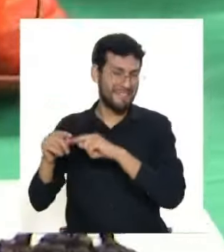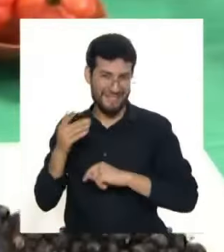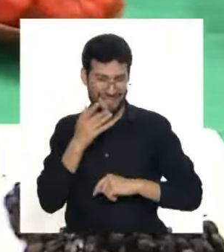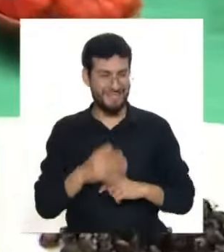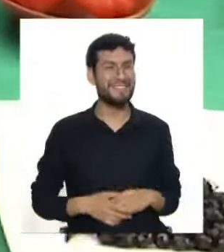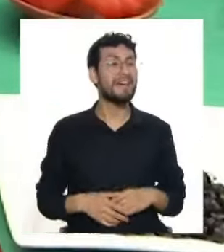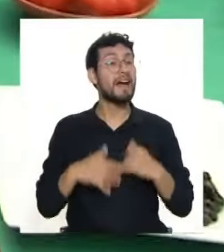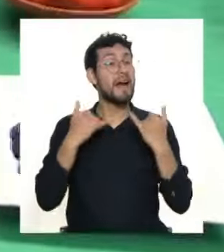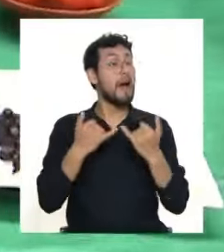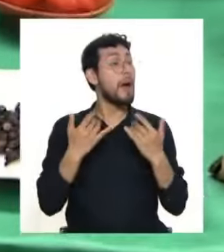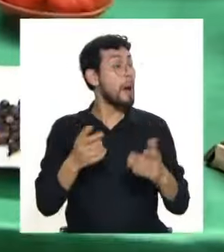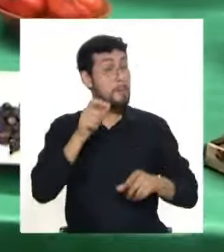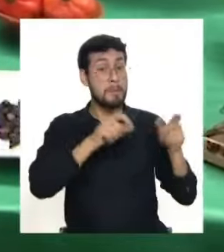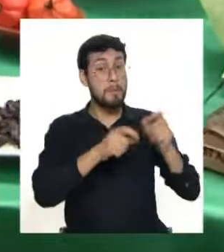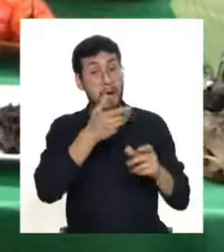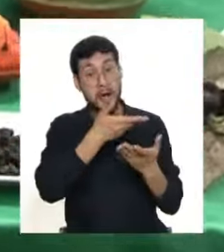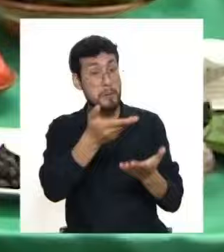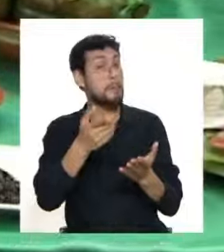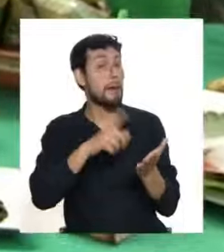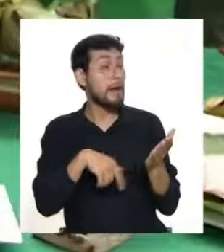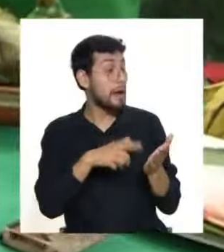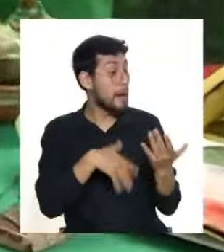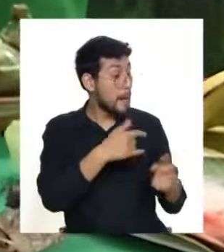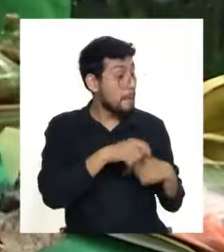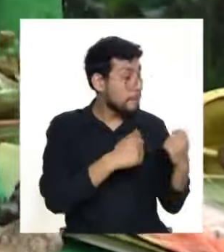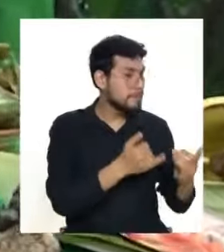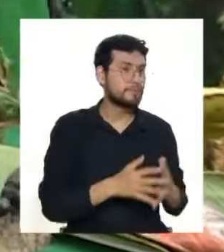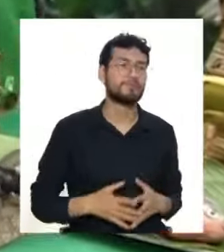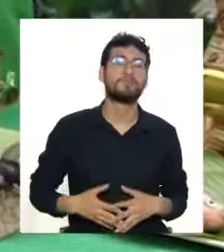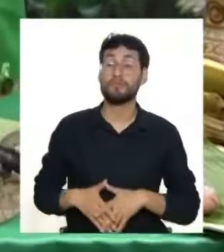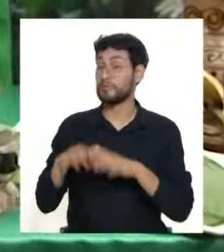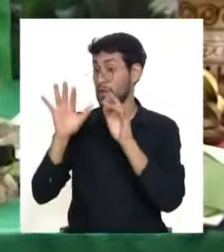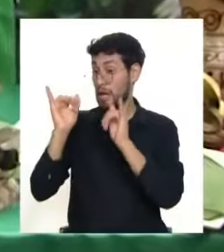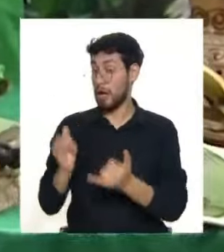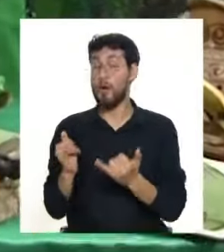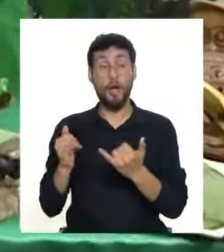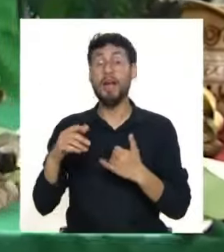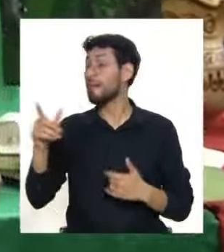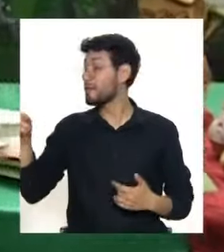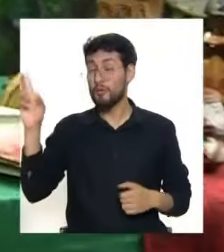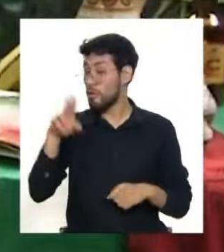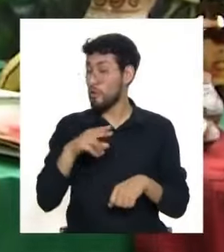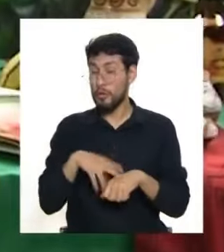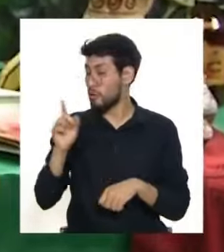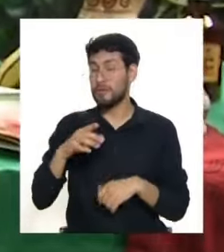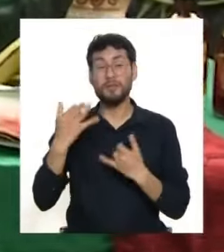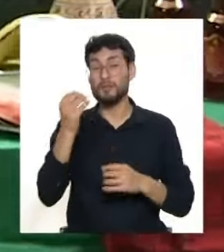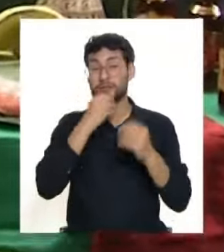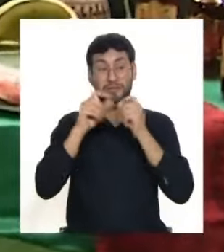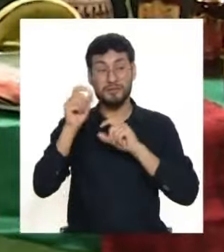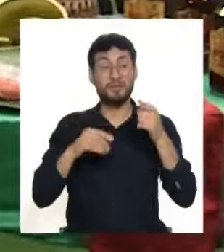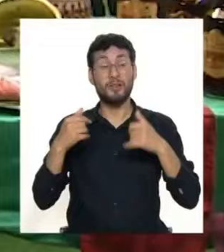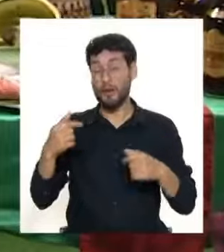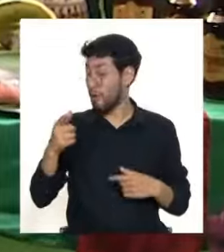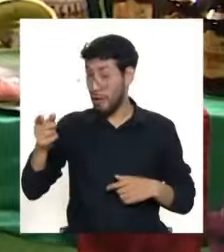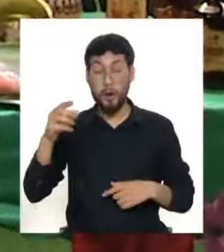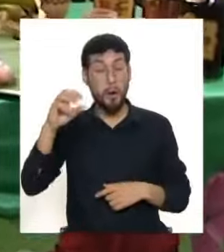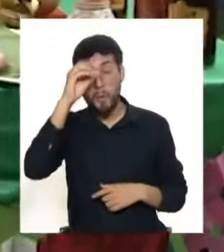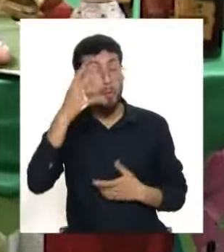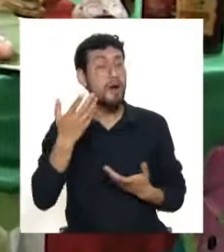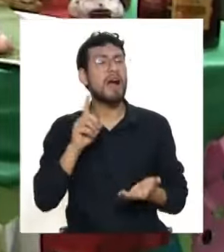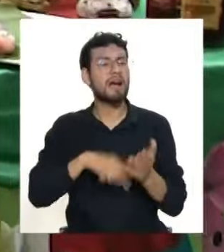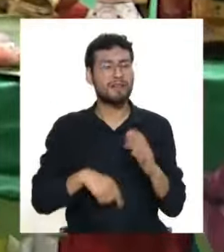¿Y qué? Para enseñar a las personas, ¿qué es lo que nos vas a preparar ahora? Muy bien. Mira, lo que no se hace normalmente y lo que no come la gente y lo conoce